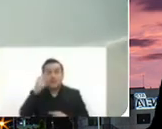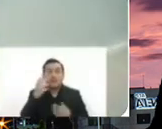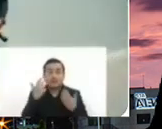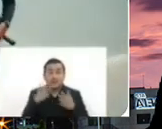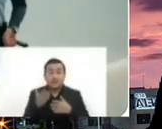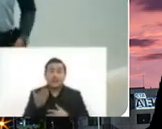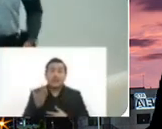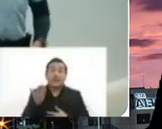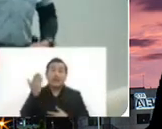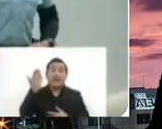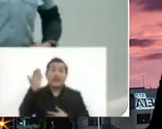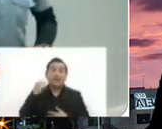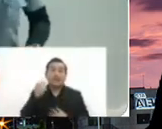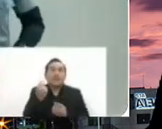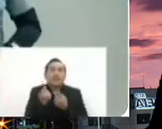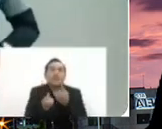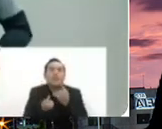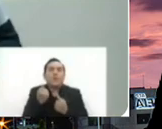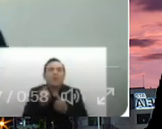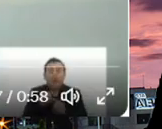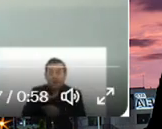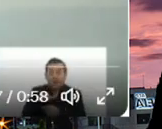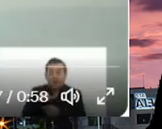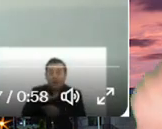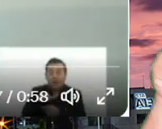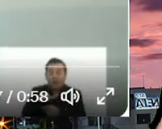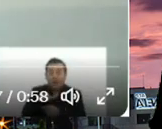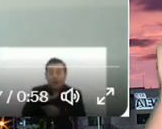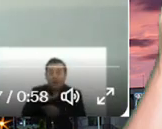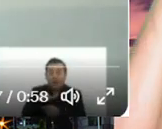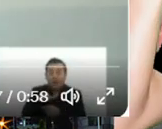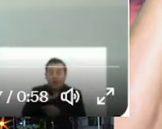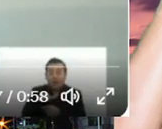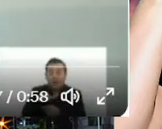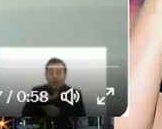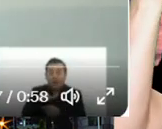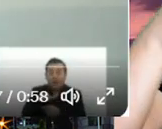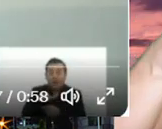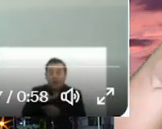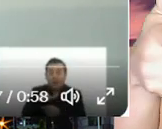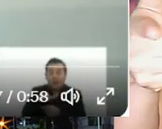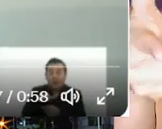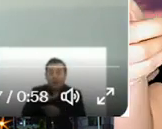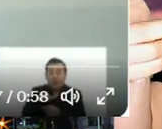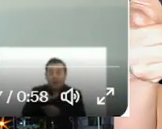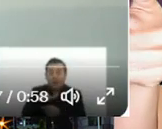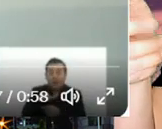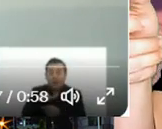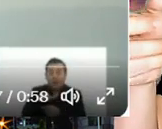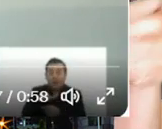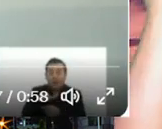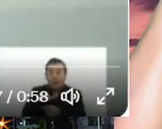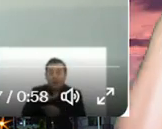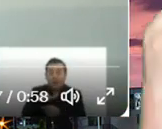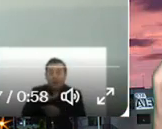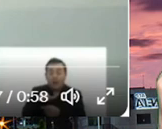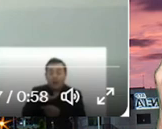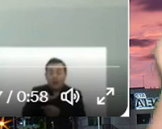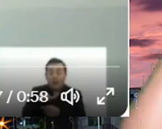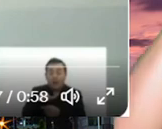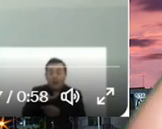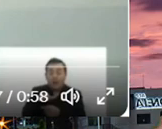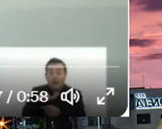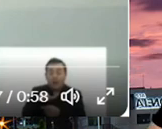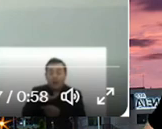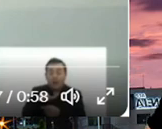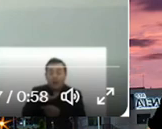existir en este centro, y son las áreas de aislamiento. Me llama la atención que en este caso los guardias no andan tapados,